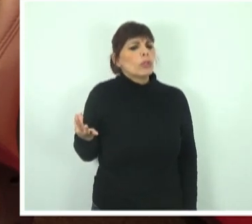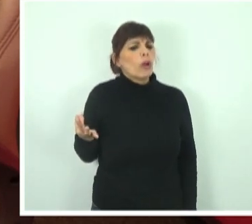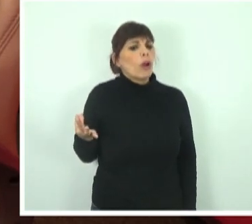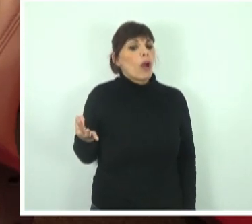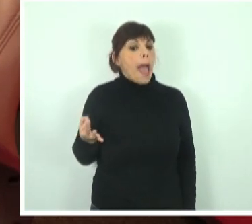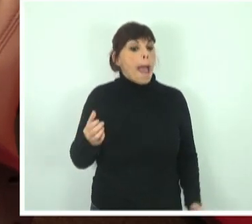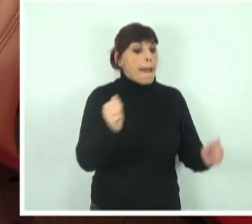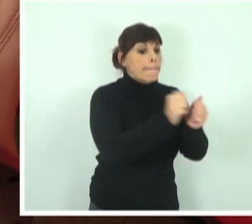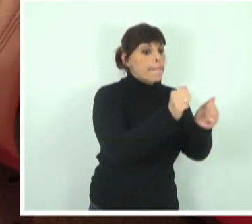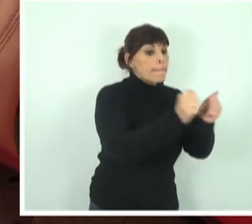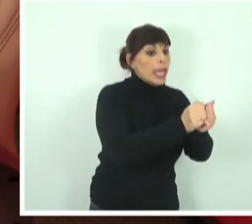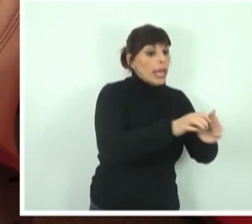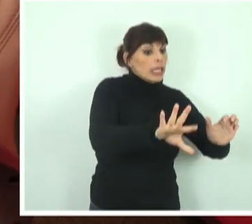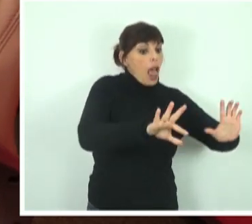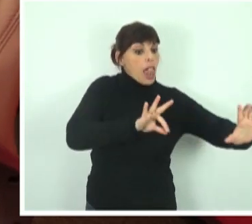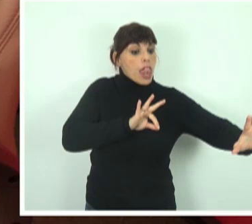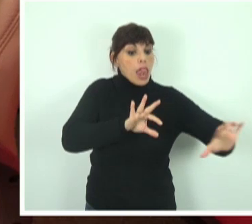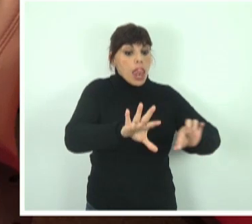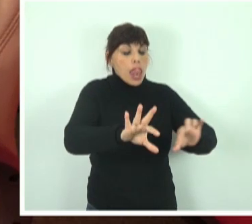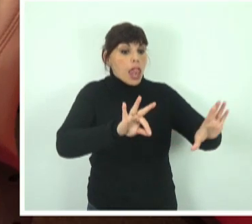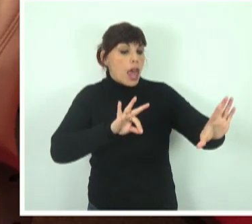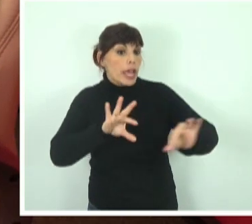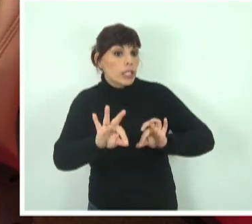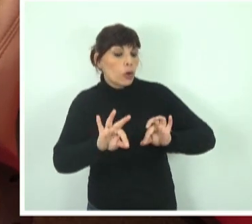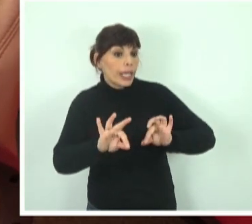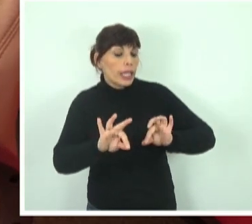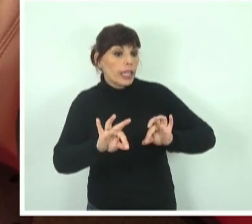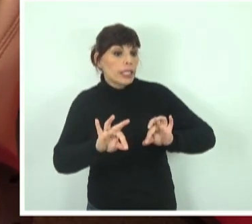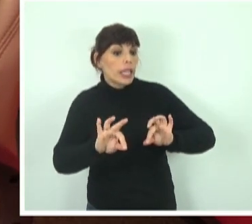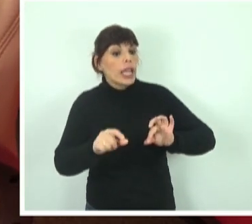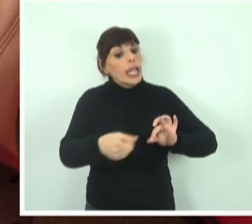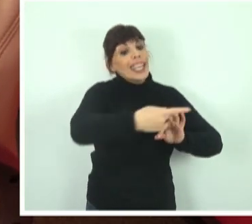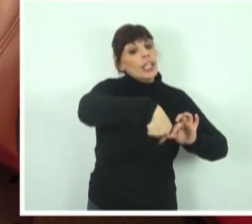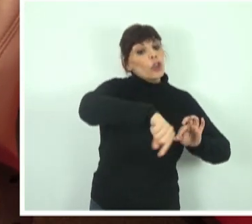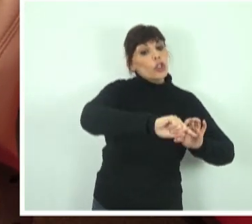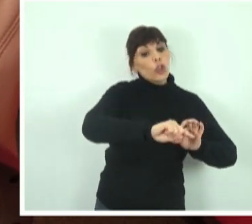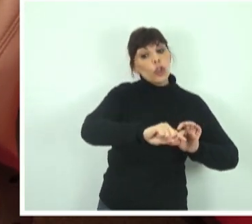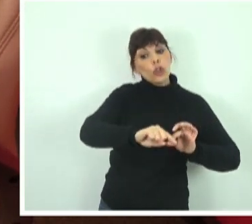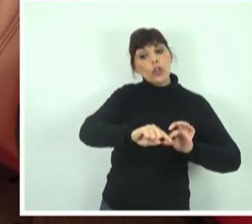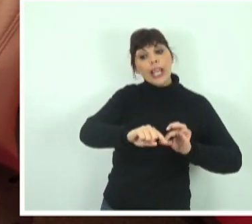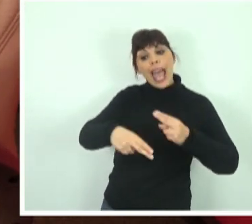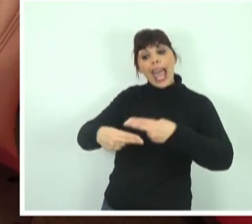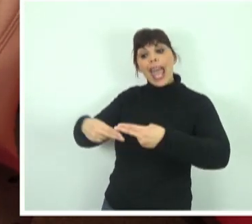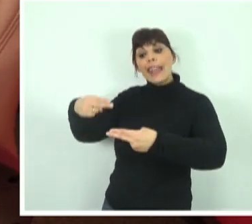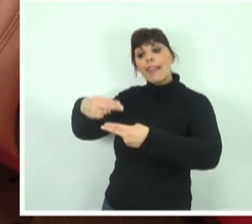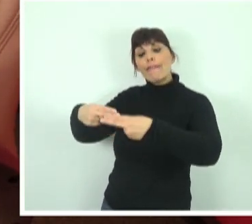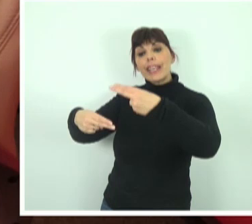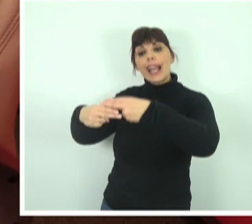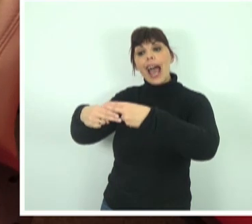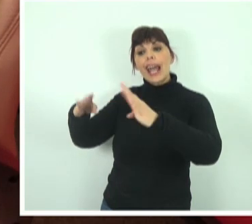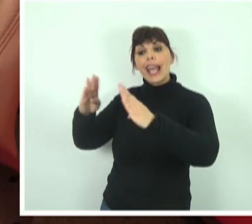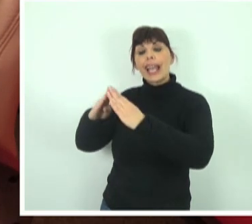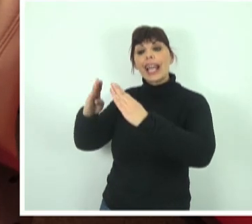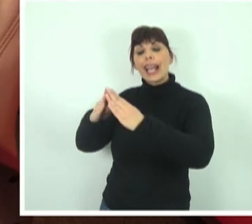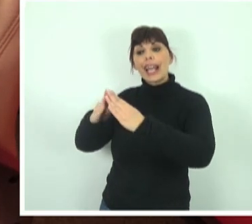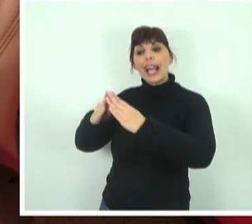piedras escogidas donde nos tenemos que dejar edificar en esa casa espiritual, en